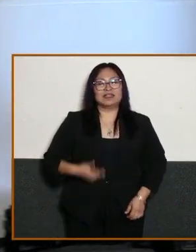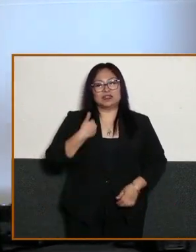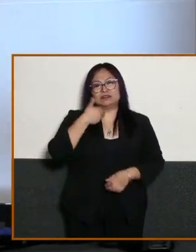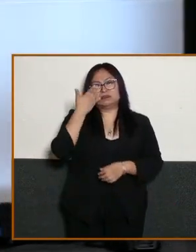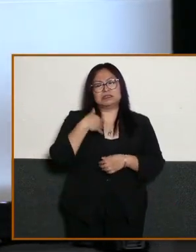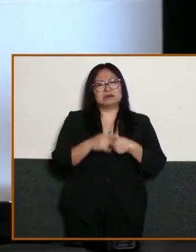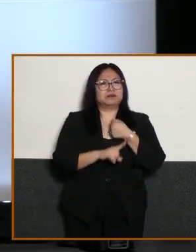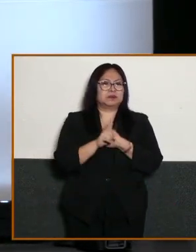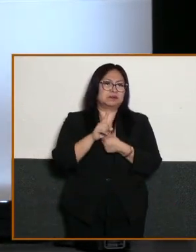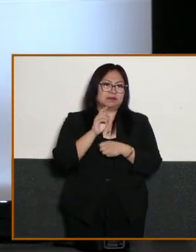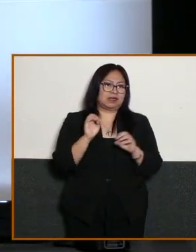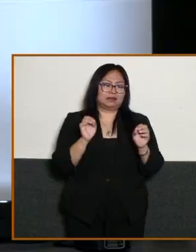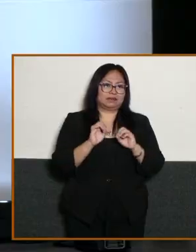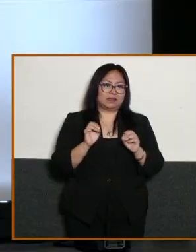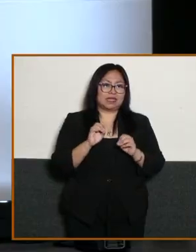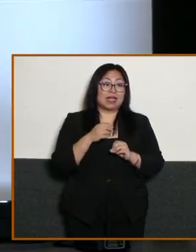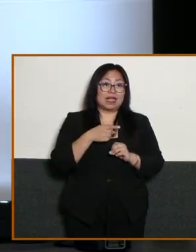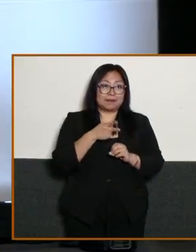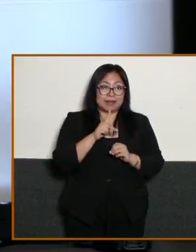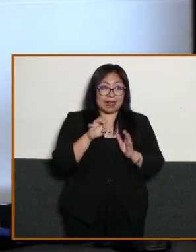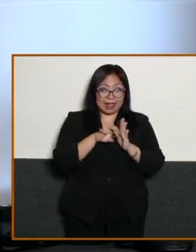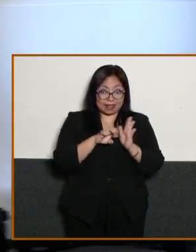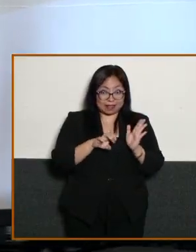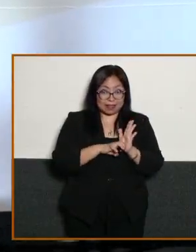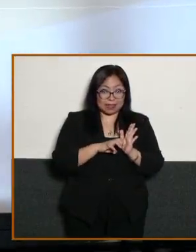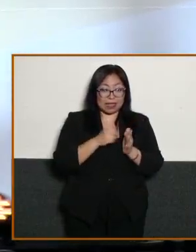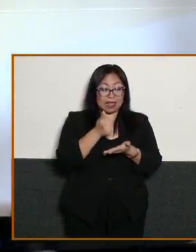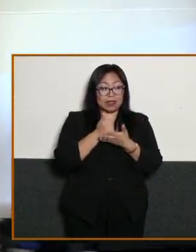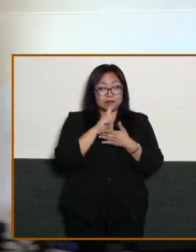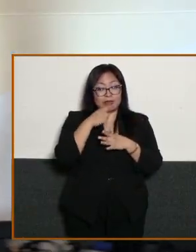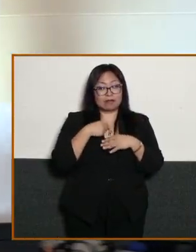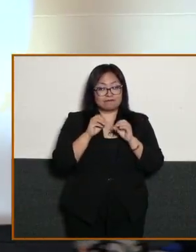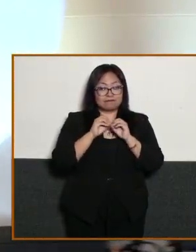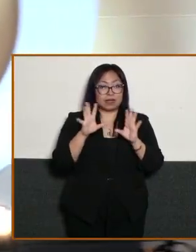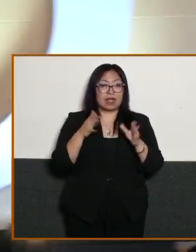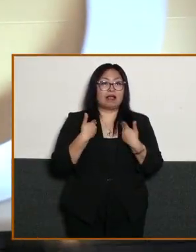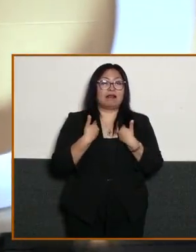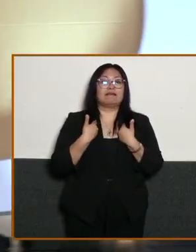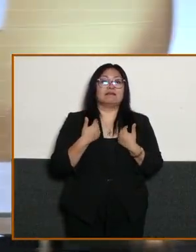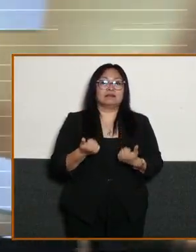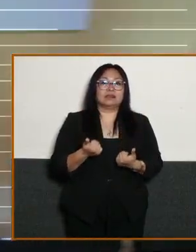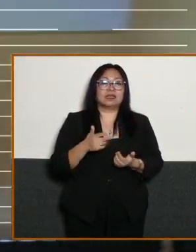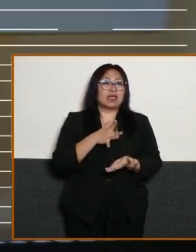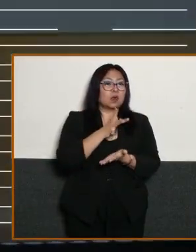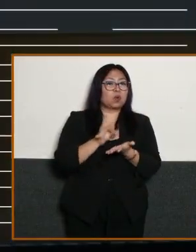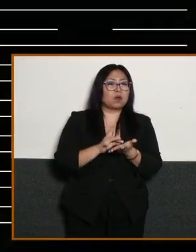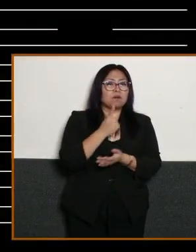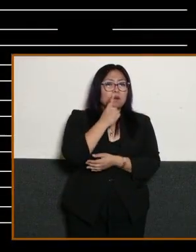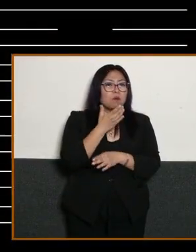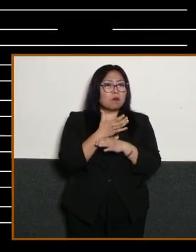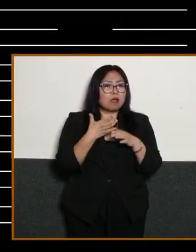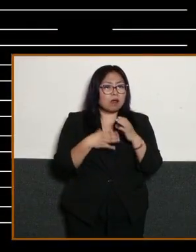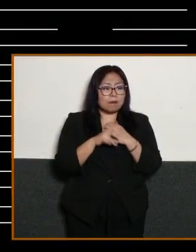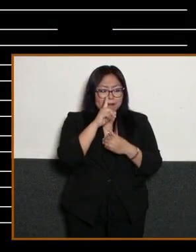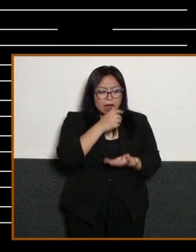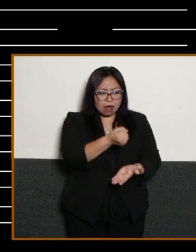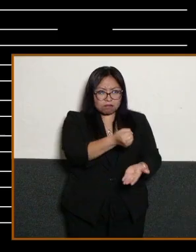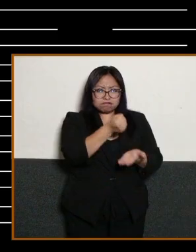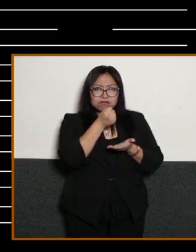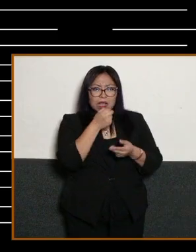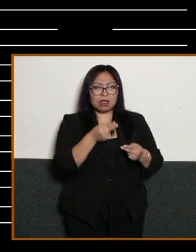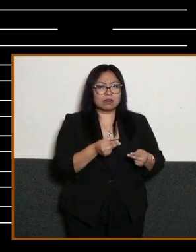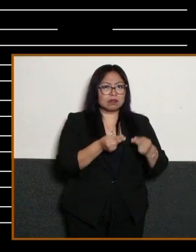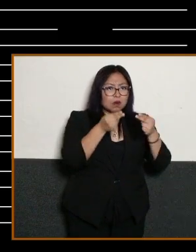problema. Pero la ética nos ayuda a entender que no nada más hay que tener mejores ganancias, mejores